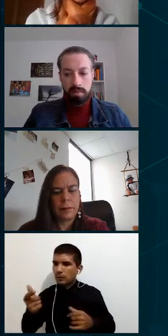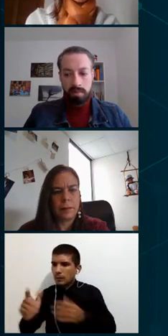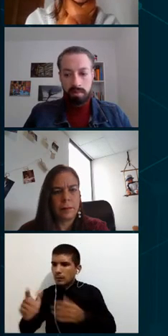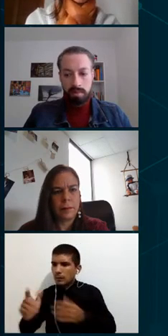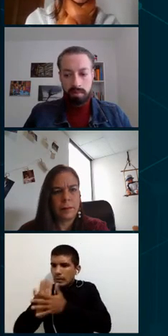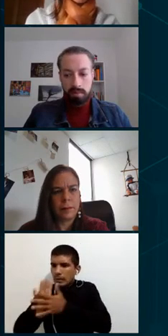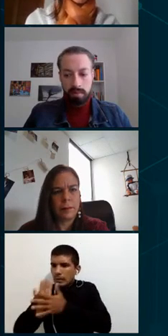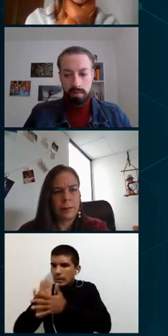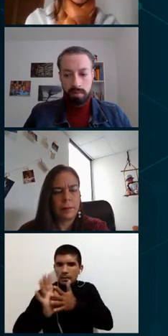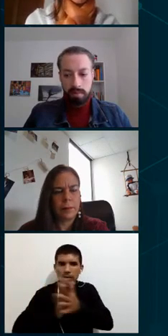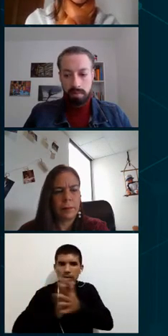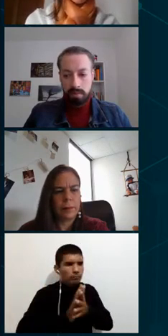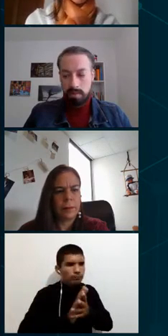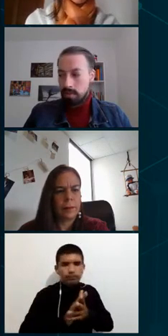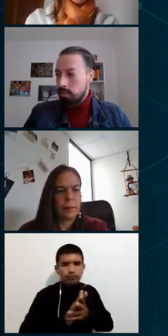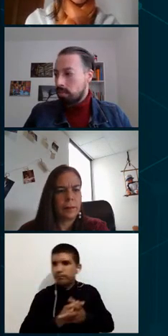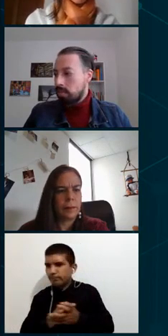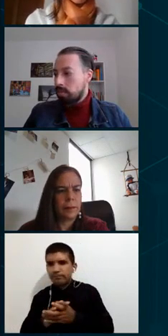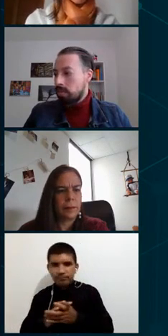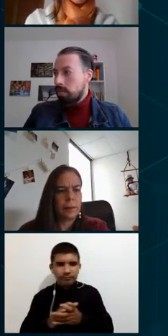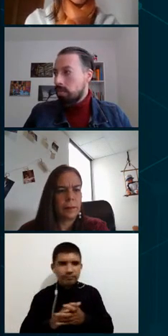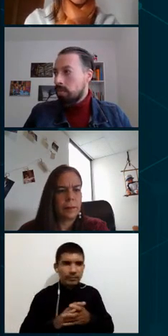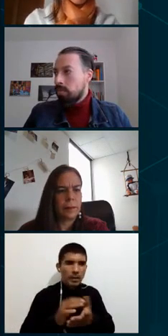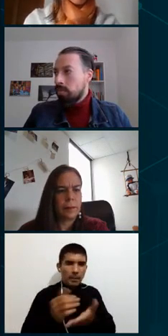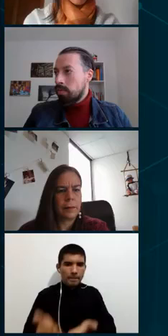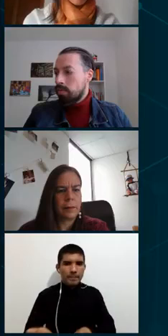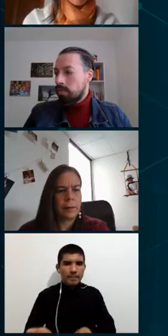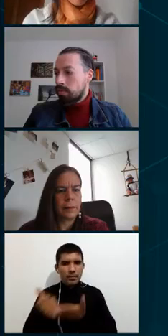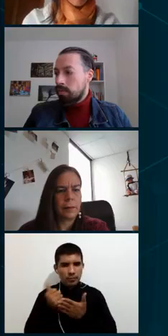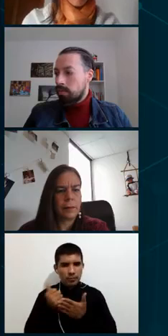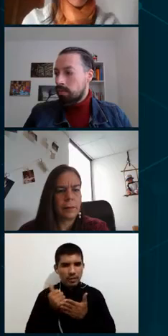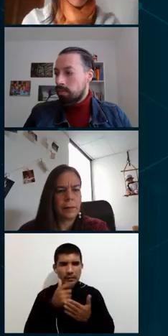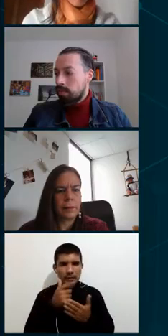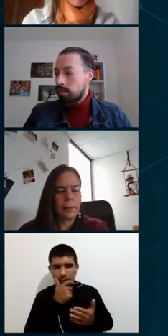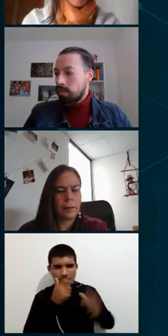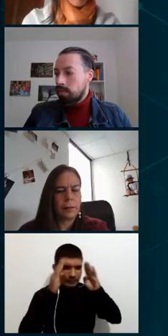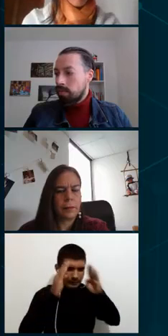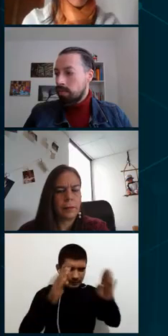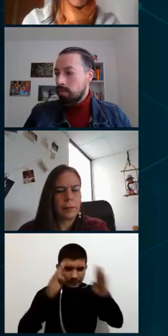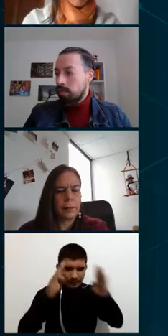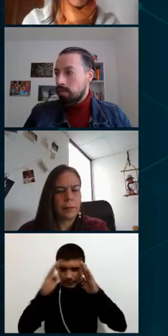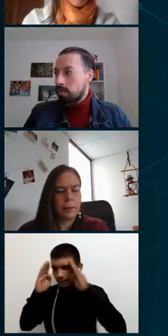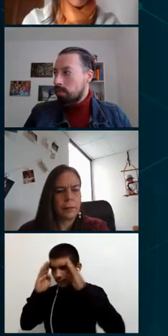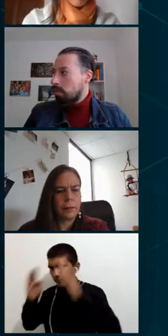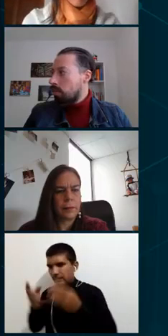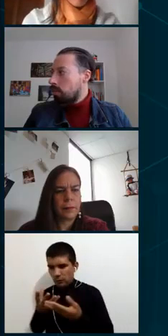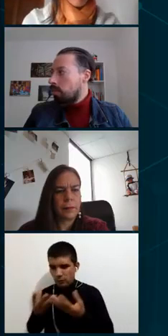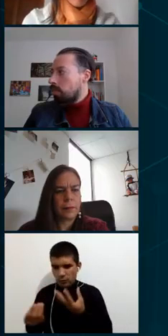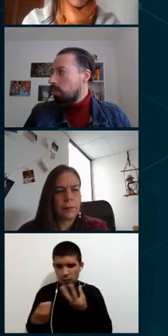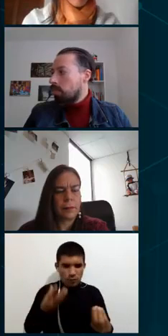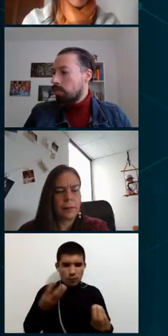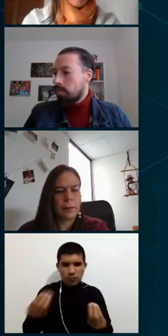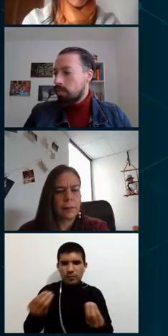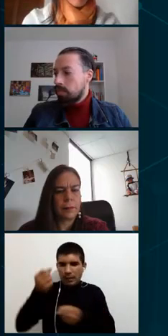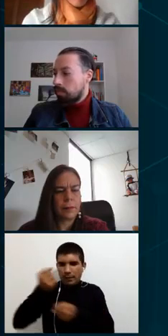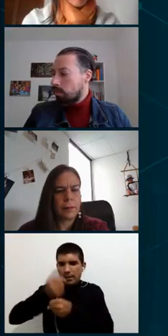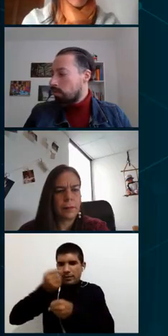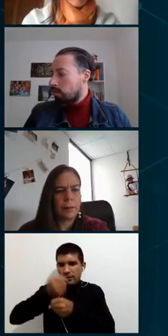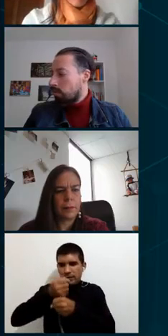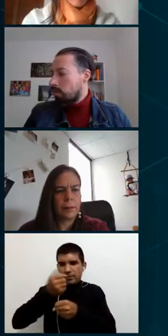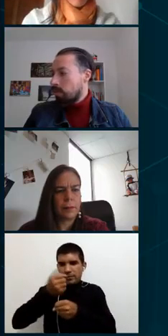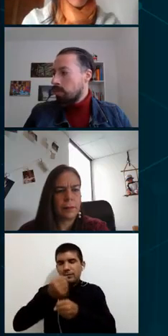diferentes pensamientos y todos dan sus múltiples ideas, pues pasa lo mismo que ocupar. Vamos a tener diferentes personas